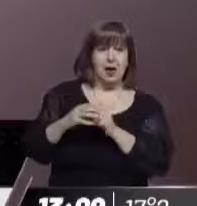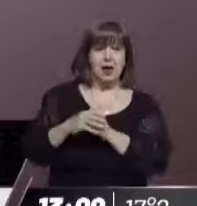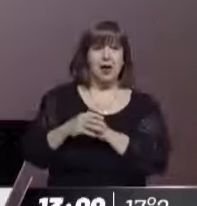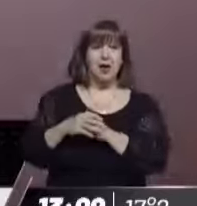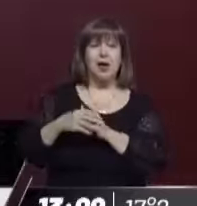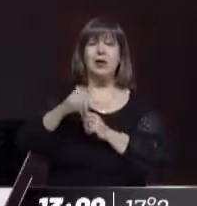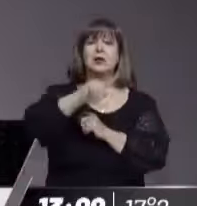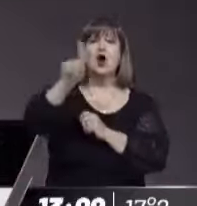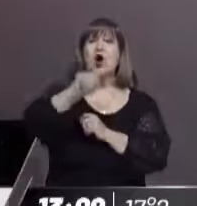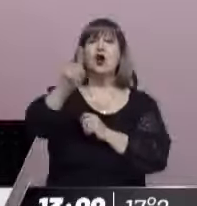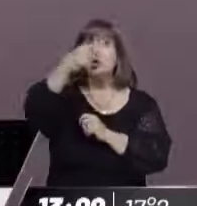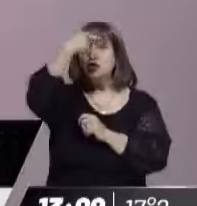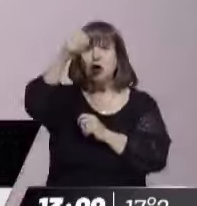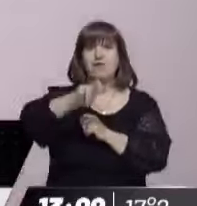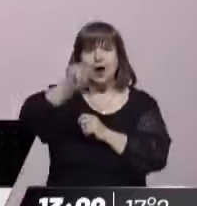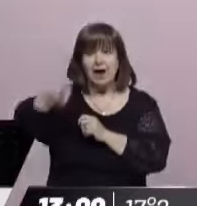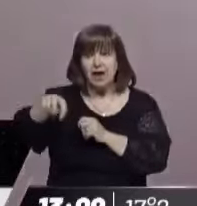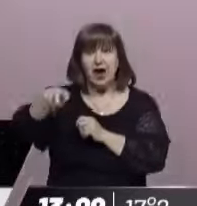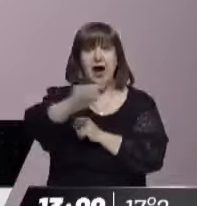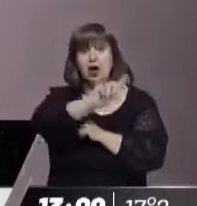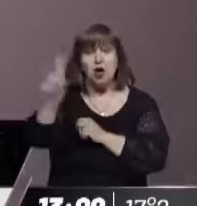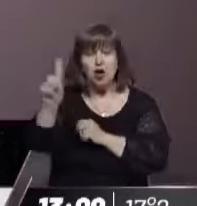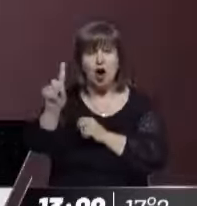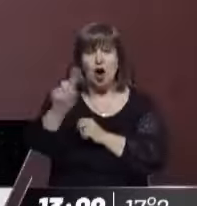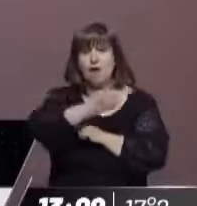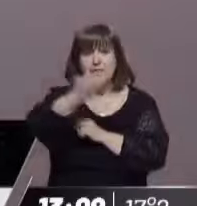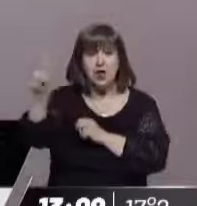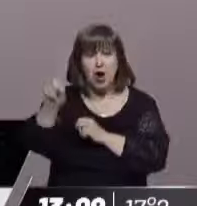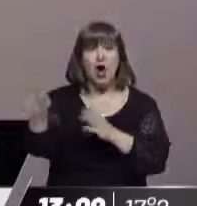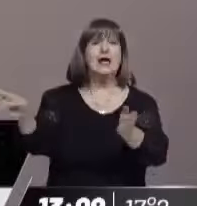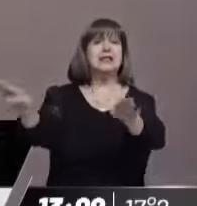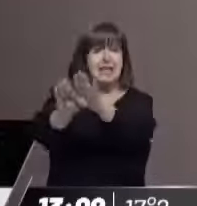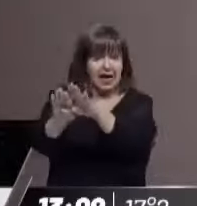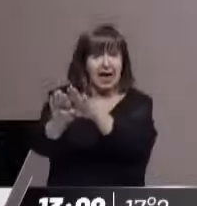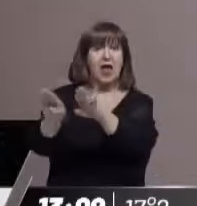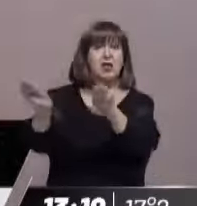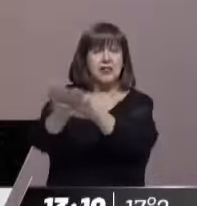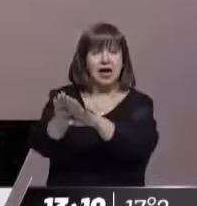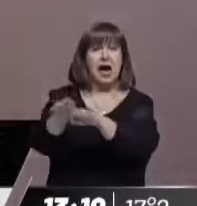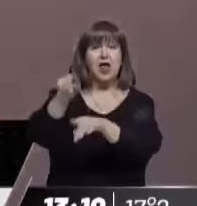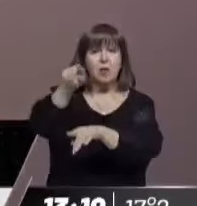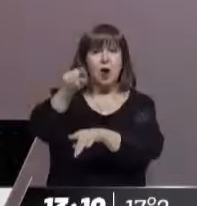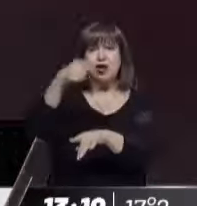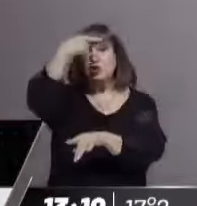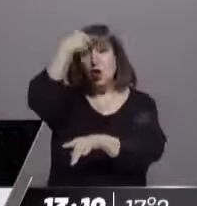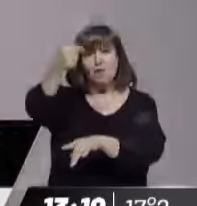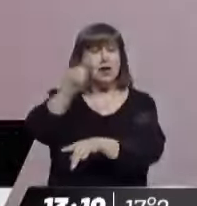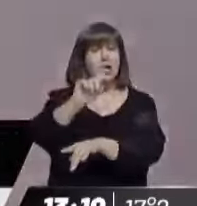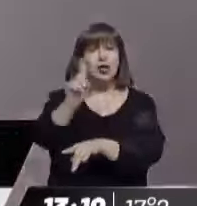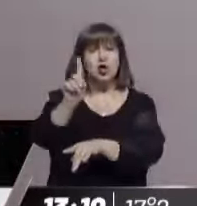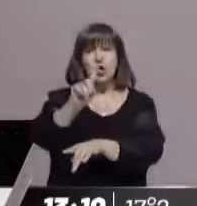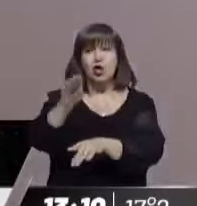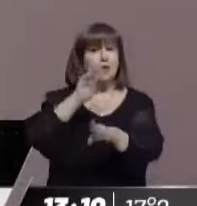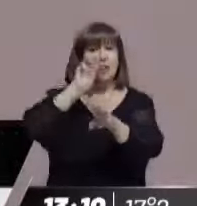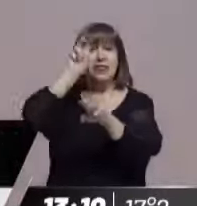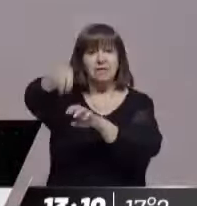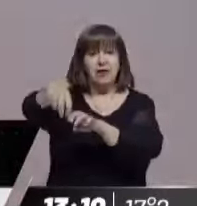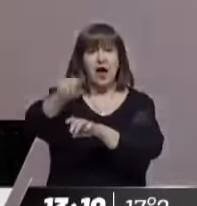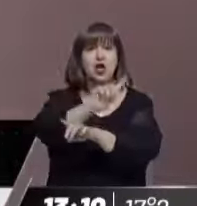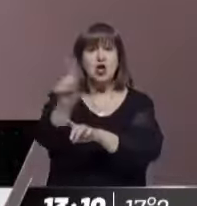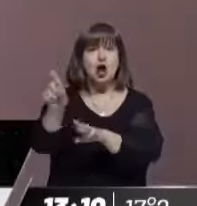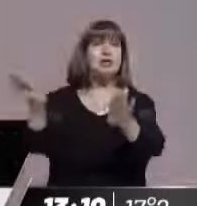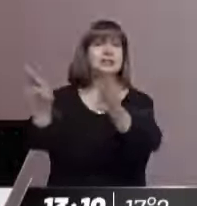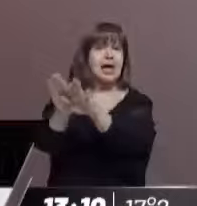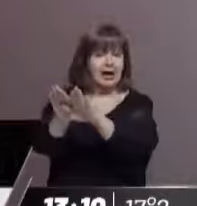bajes. No lo bajes. ¿Tenés? Bueno, ya me la bajé. ¿Tenés responsabilidad civil, chofer? ¿Tenés